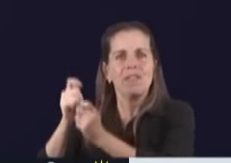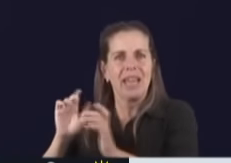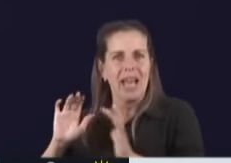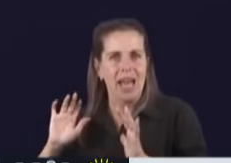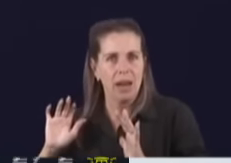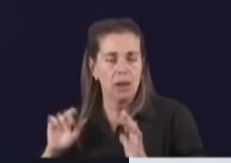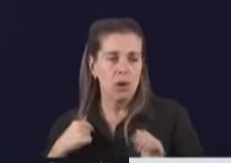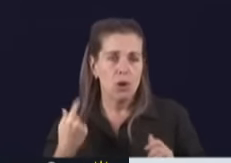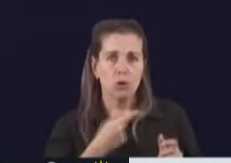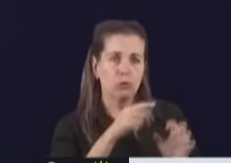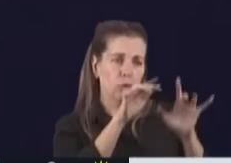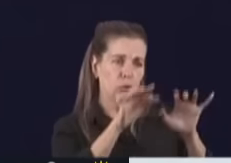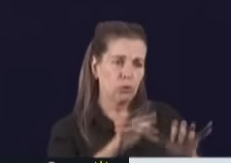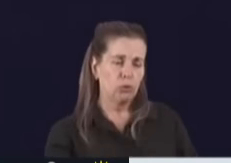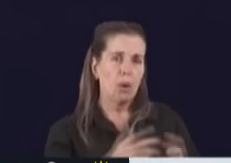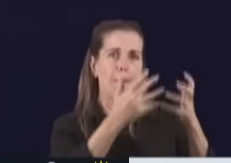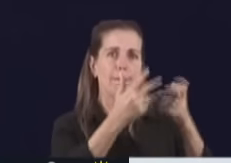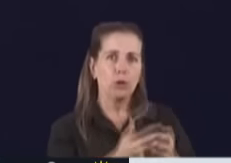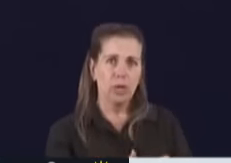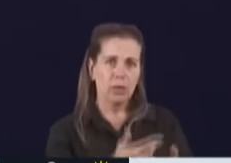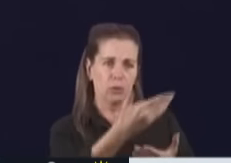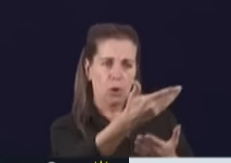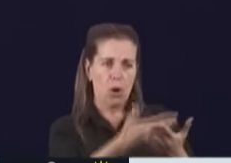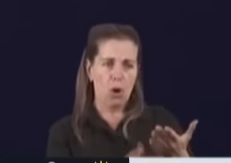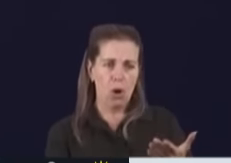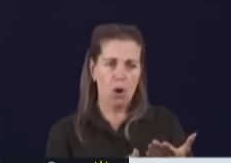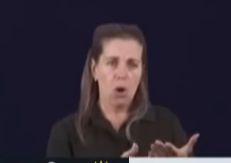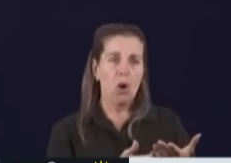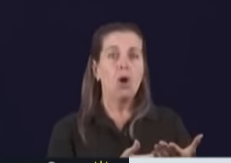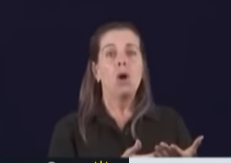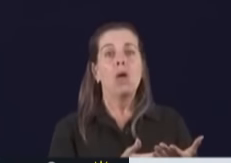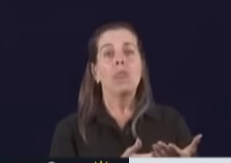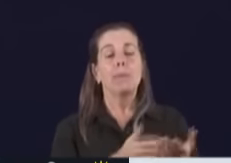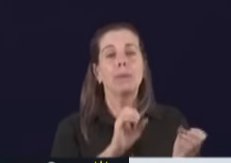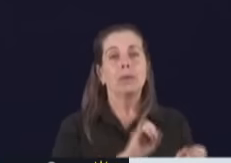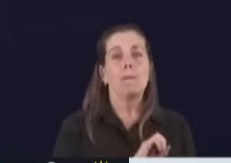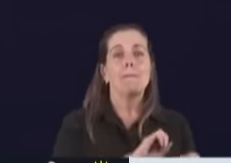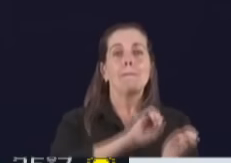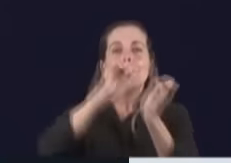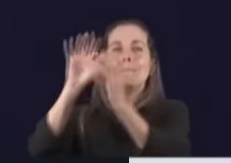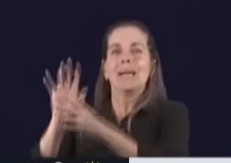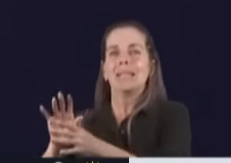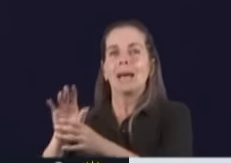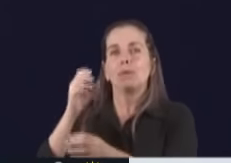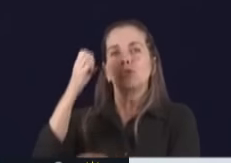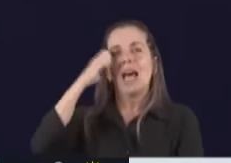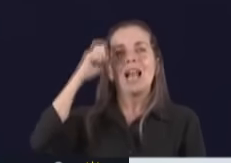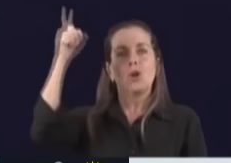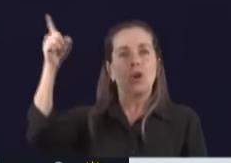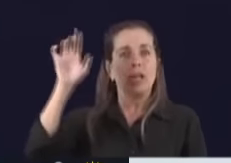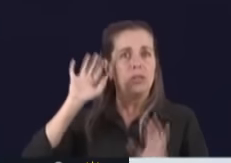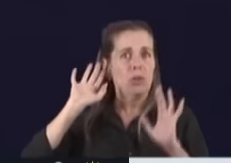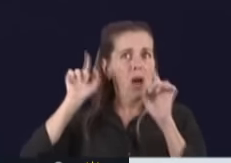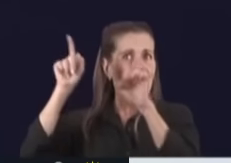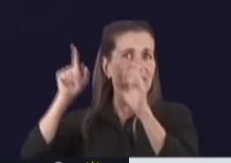nosotros enviamos un proyecto que después lo sometemos a debate. No